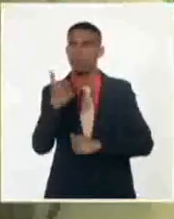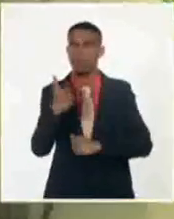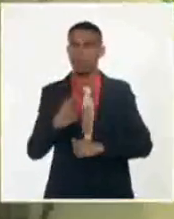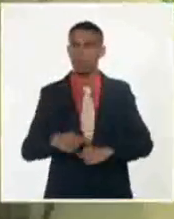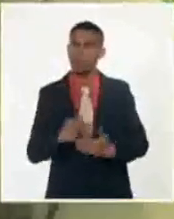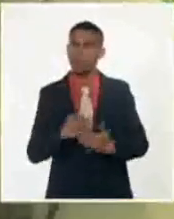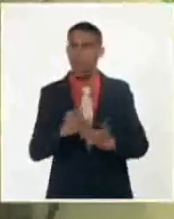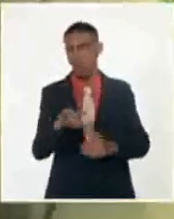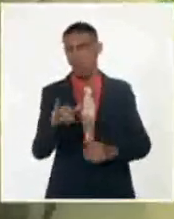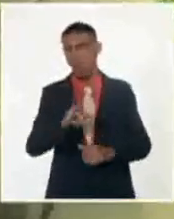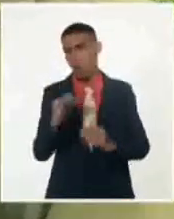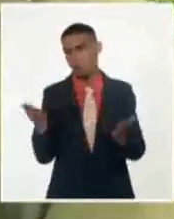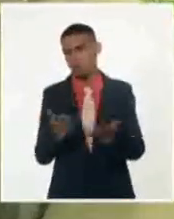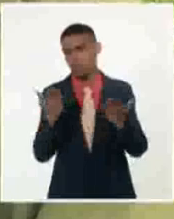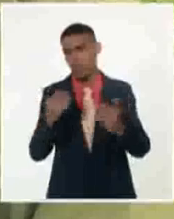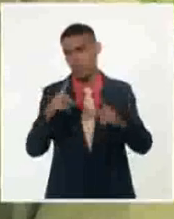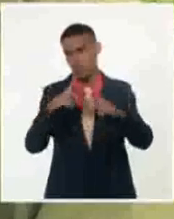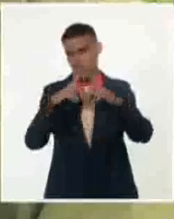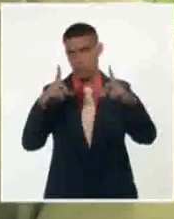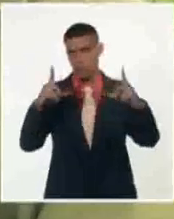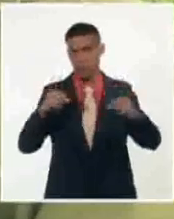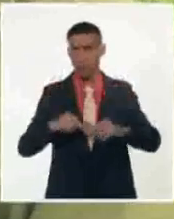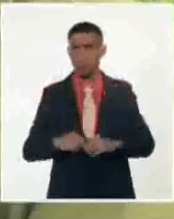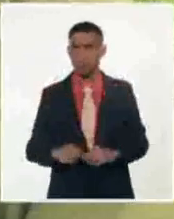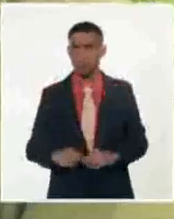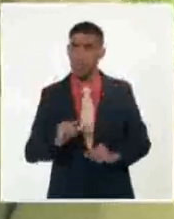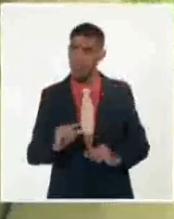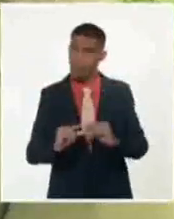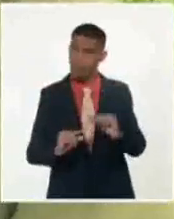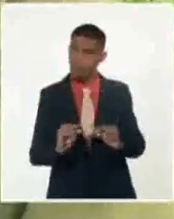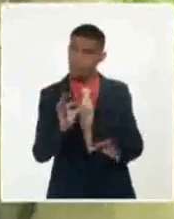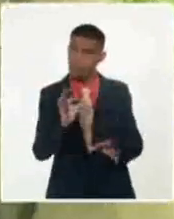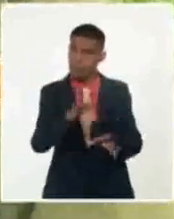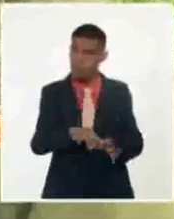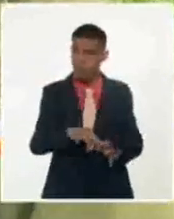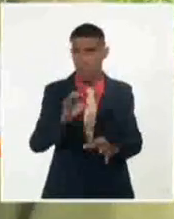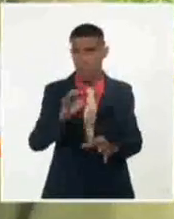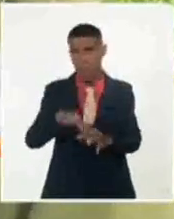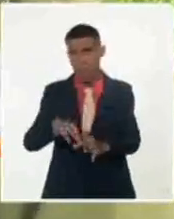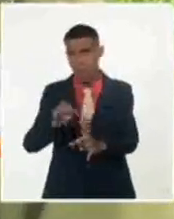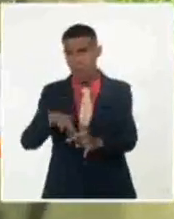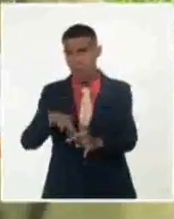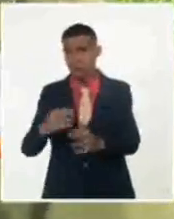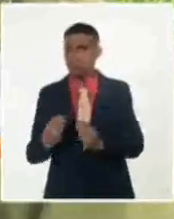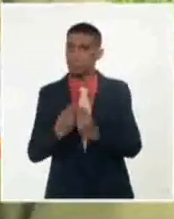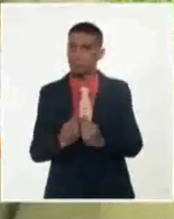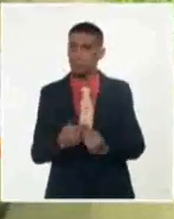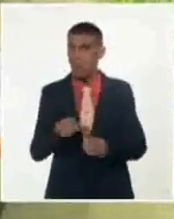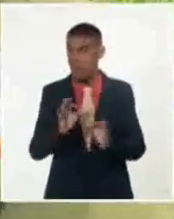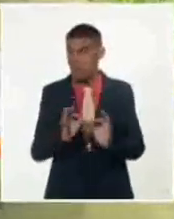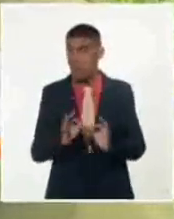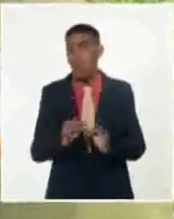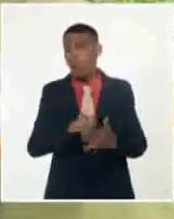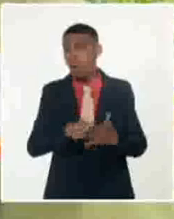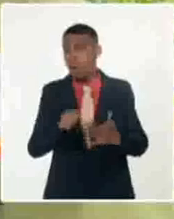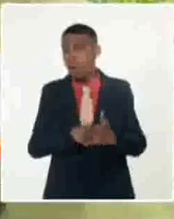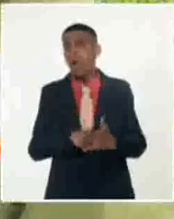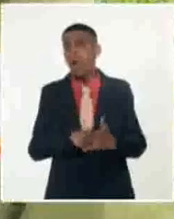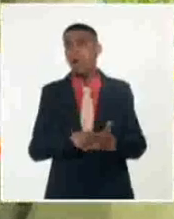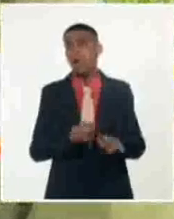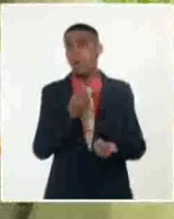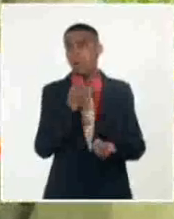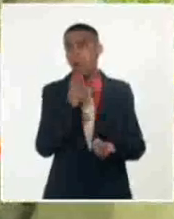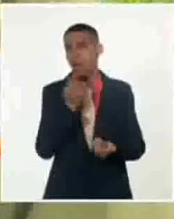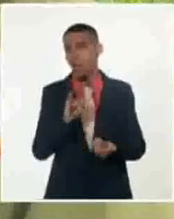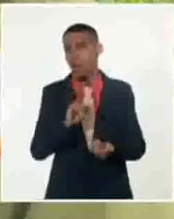productivos. Poco a poco, sembrando, entregando, y de esa forma te puedes ir comprando los instrumentos